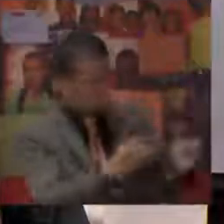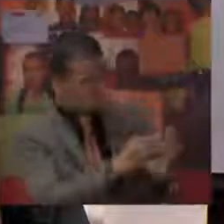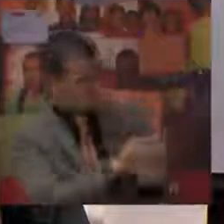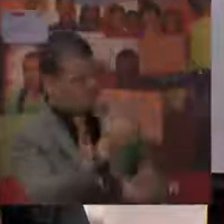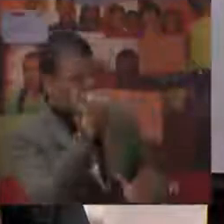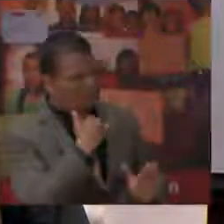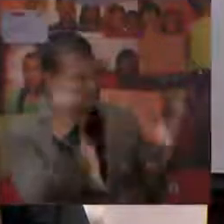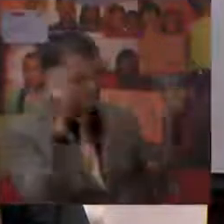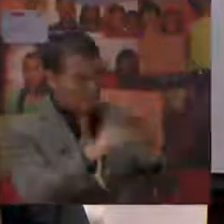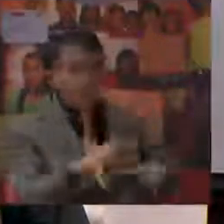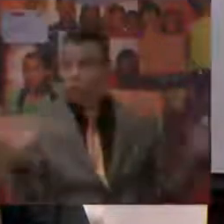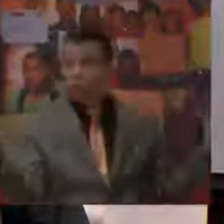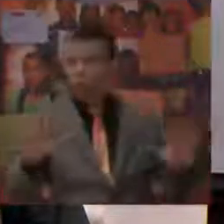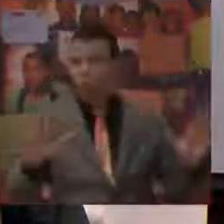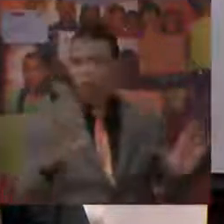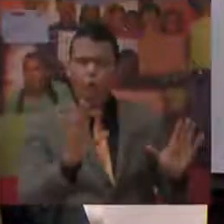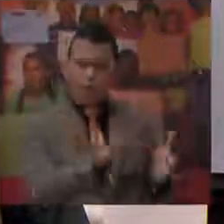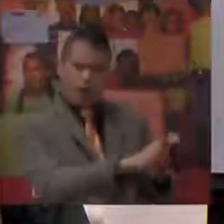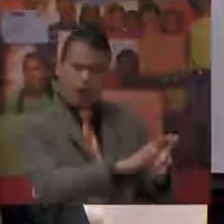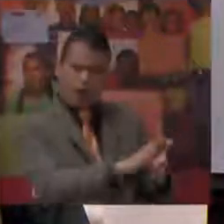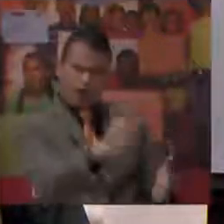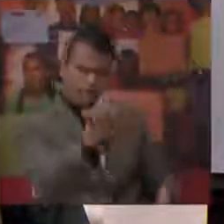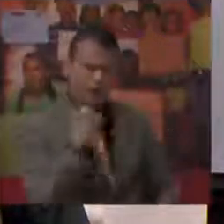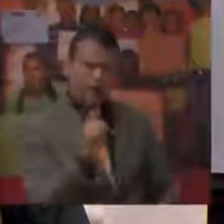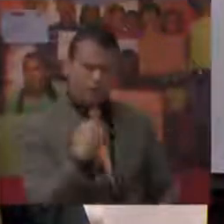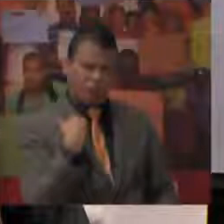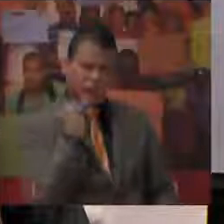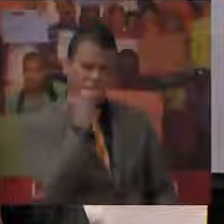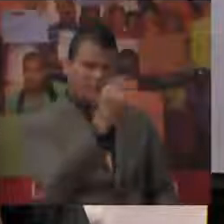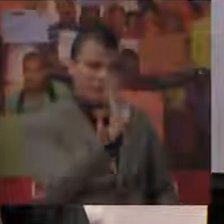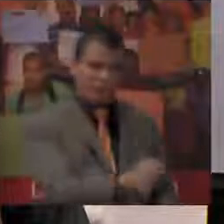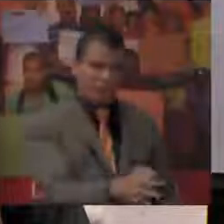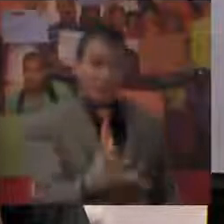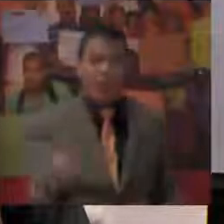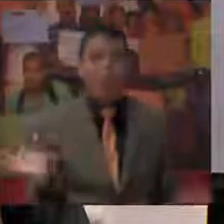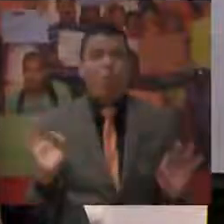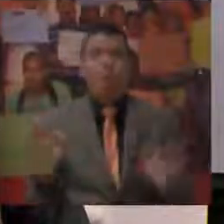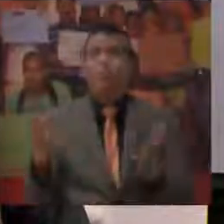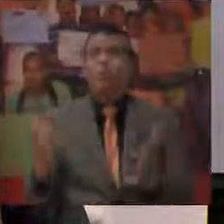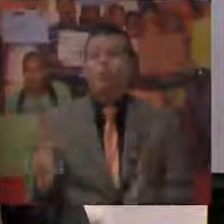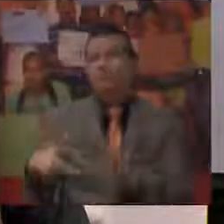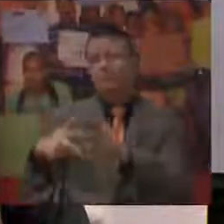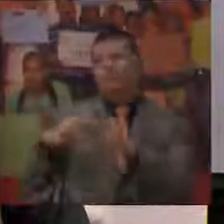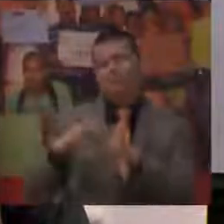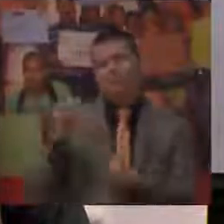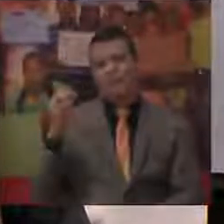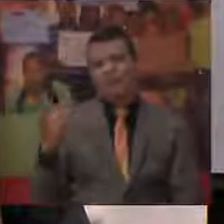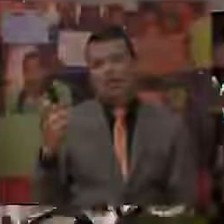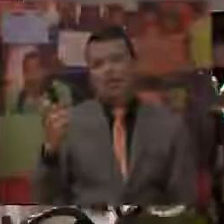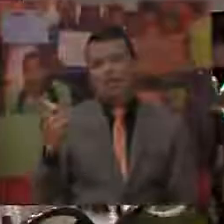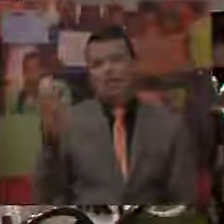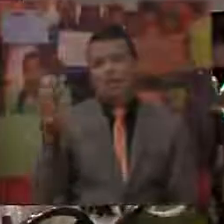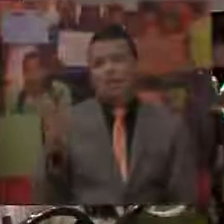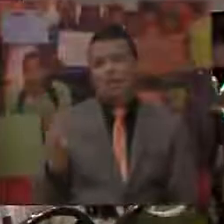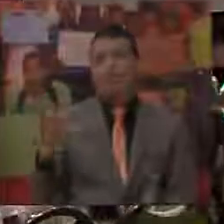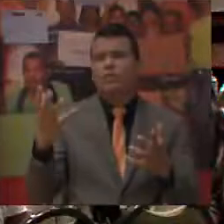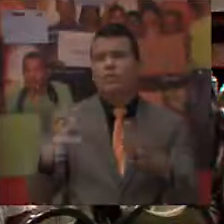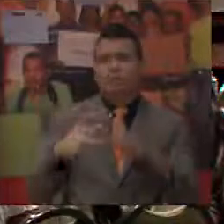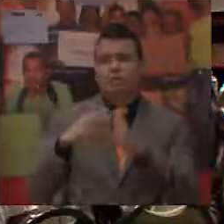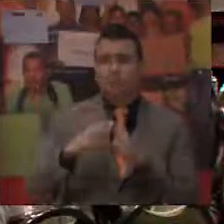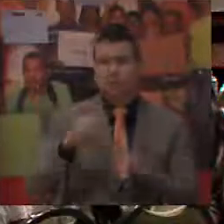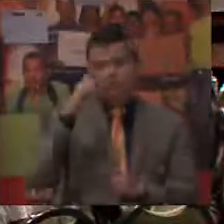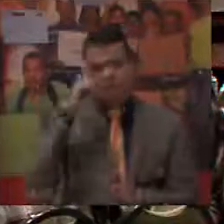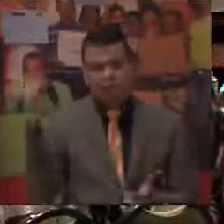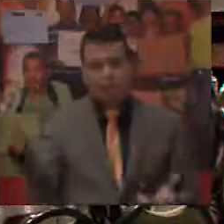llames, yo te llamo. Ejemplo, para acceder a la bancarización, a mí un participante me dijo, Miguel, eso es imposible, ¿cómo